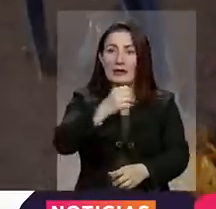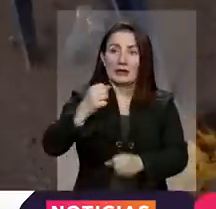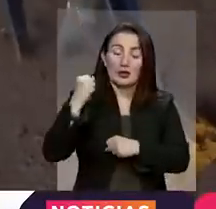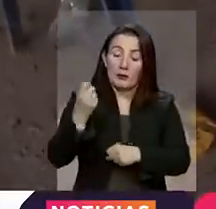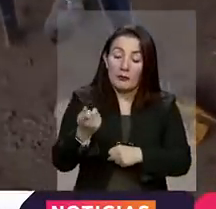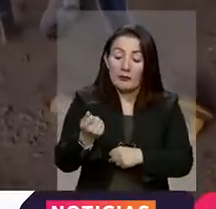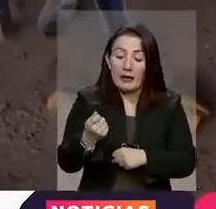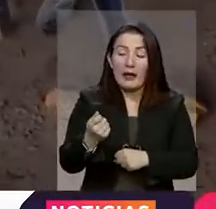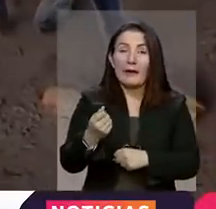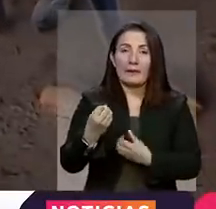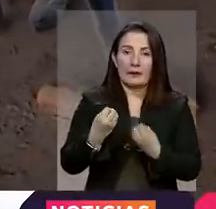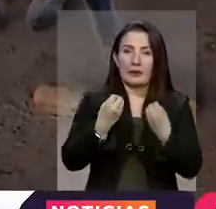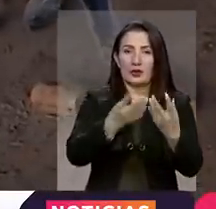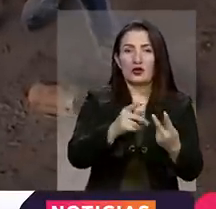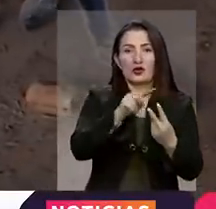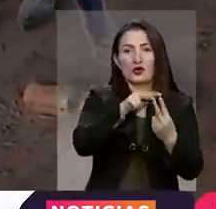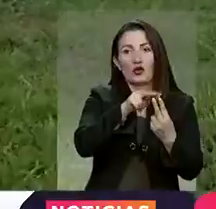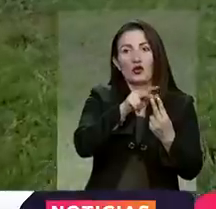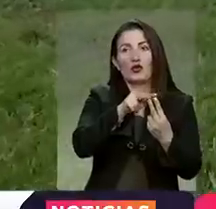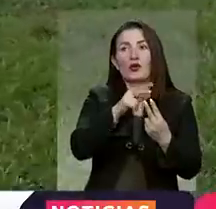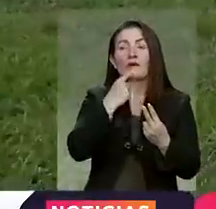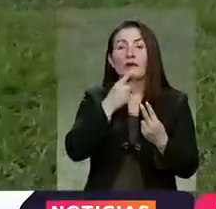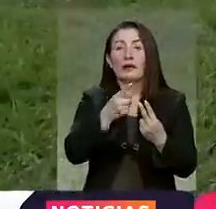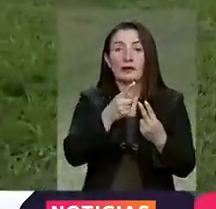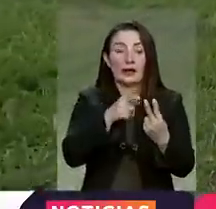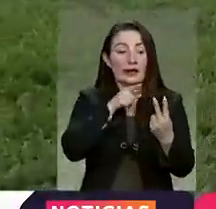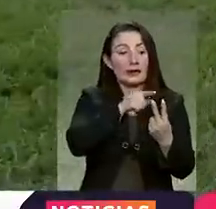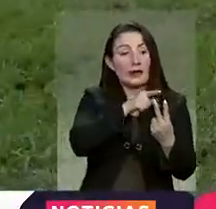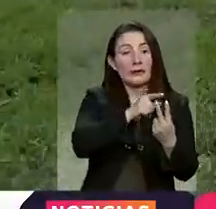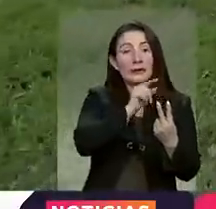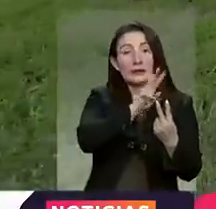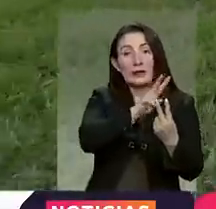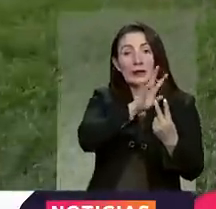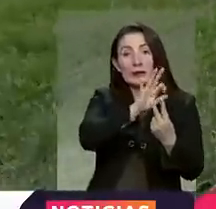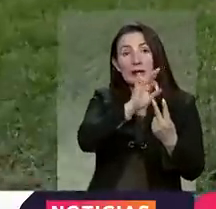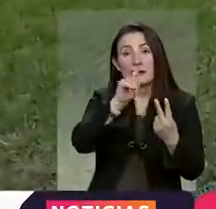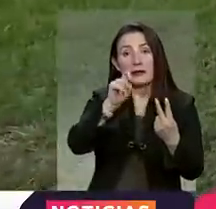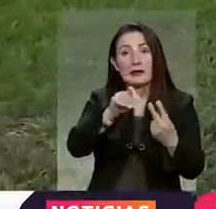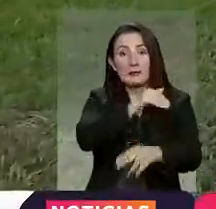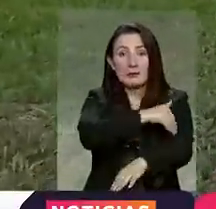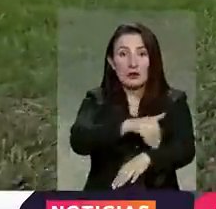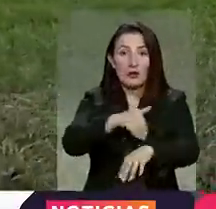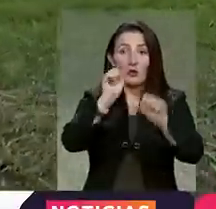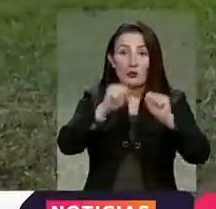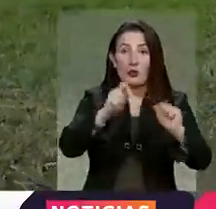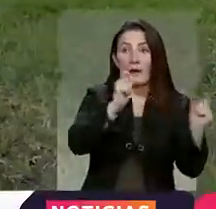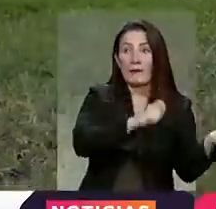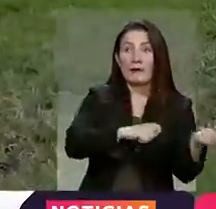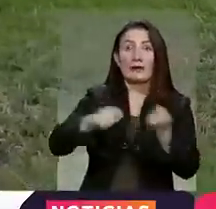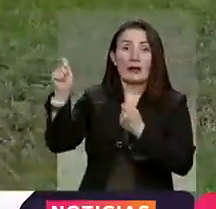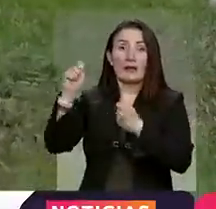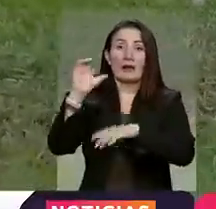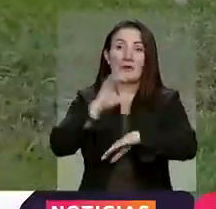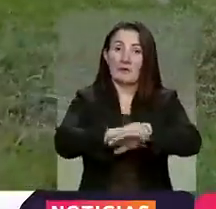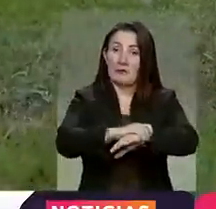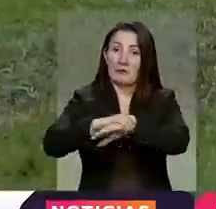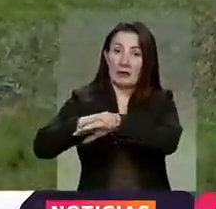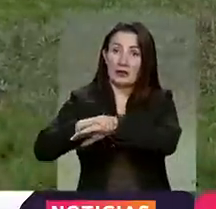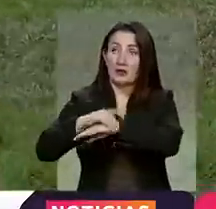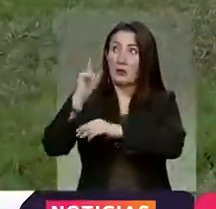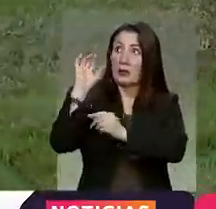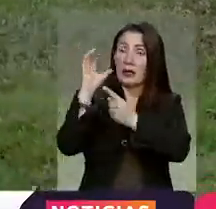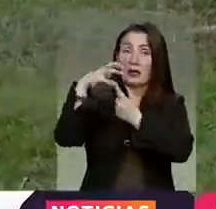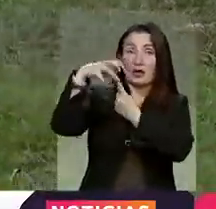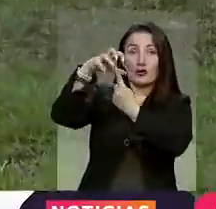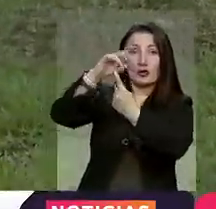dinero, le dio 2 opciones. Y le dice, con esta cantidad de dinero que le cogimos, nos lo podemos llevar preso. Ahí está el helicóptero